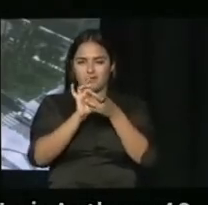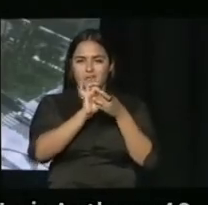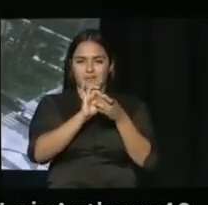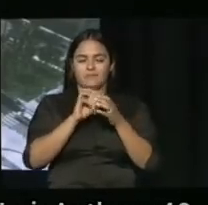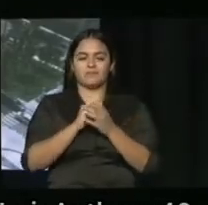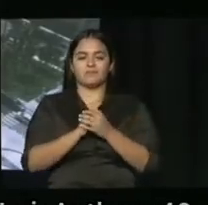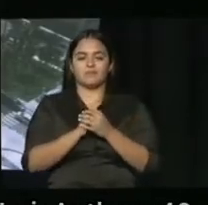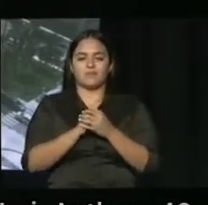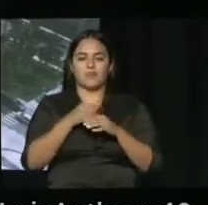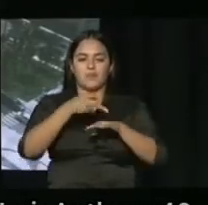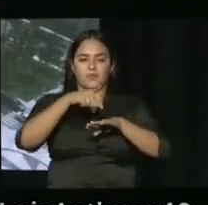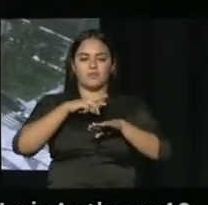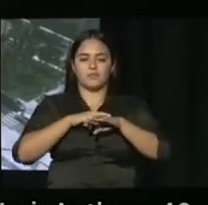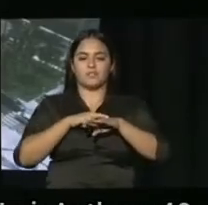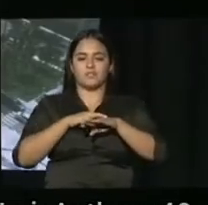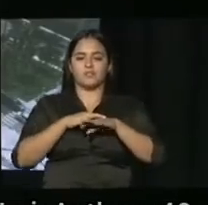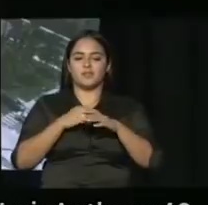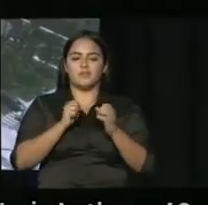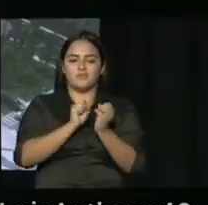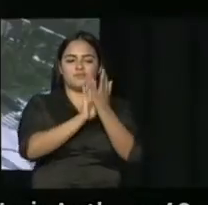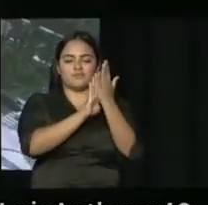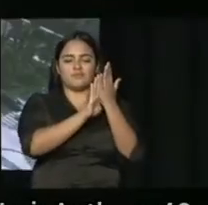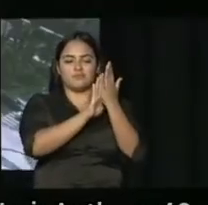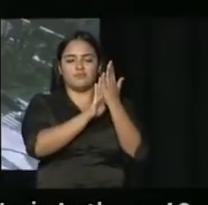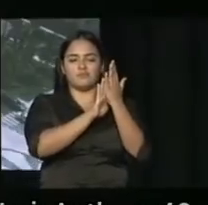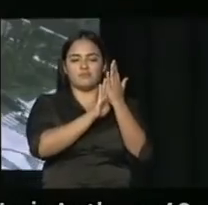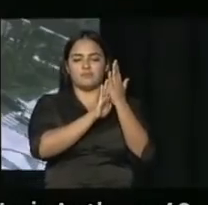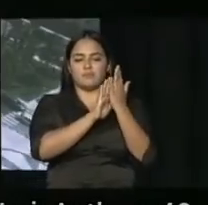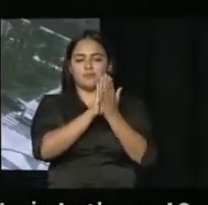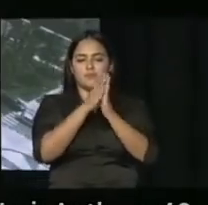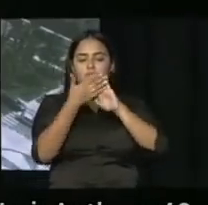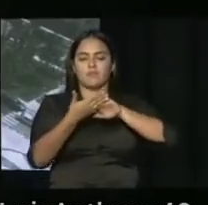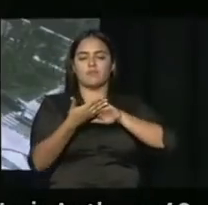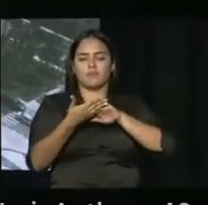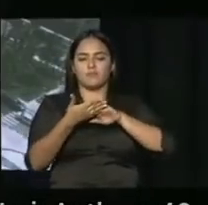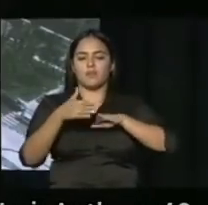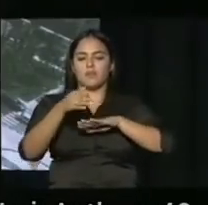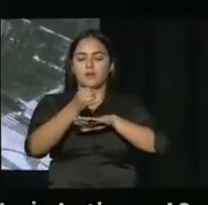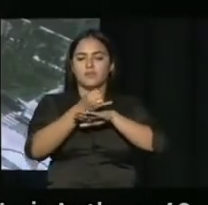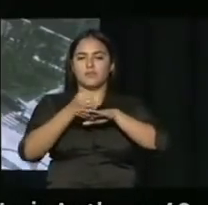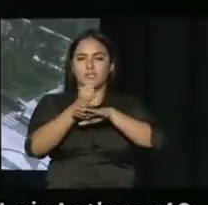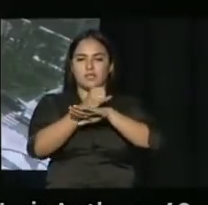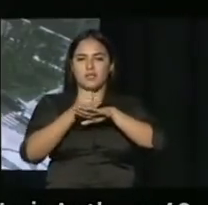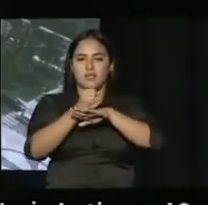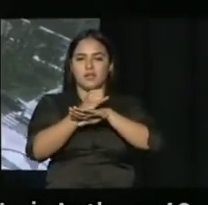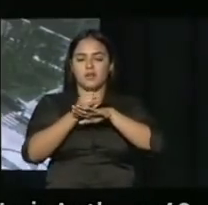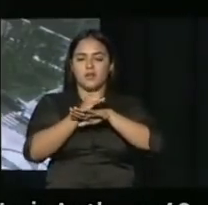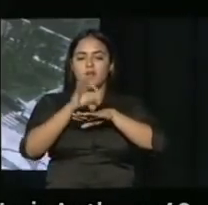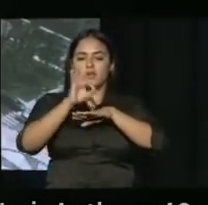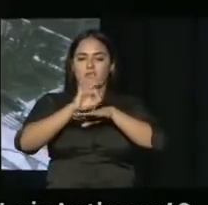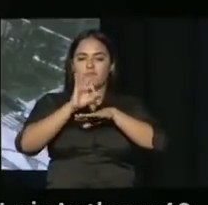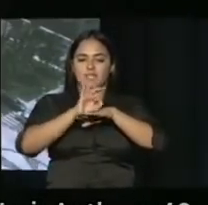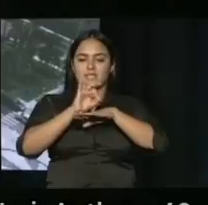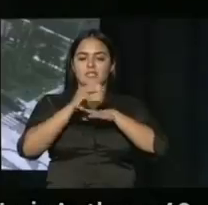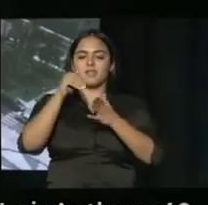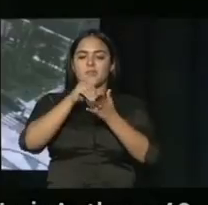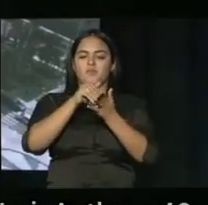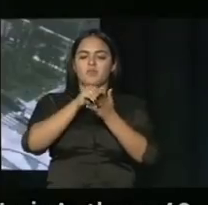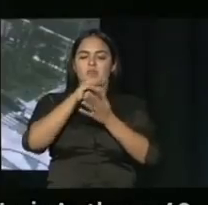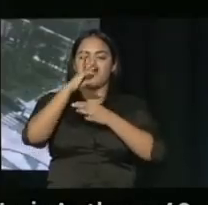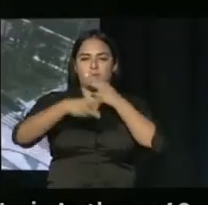estratégicos y mercados probados para convertir a la isla en un centro mundial de oficinas corporativas